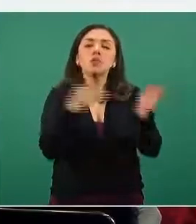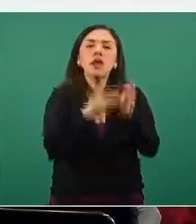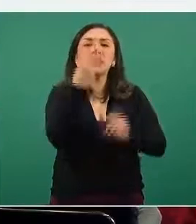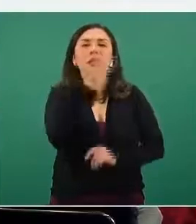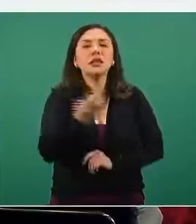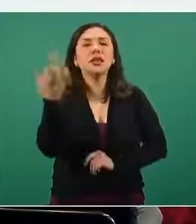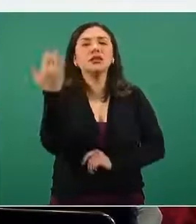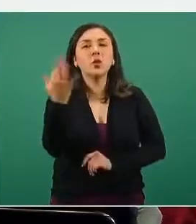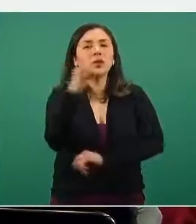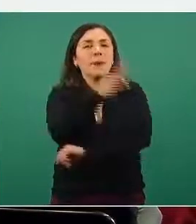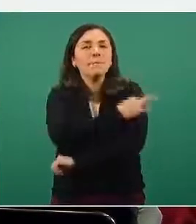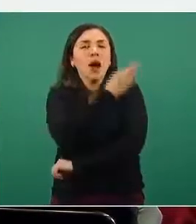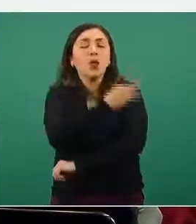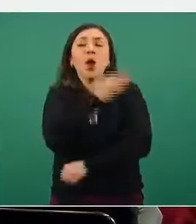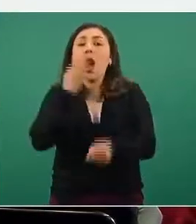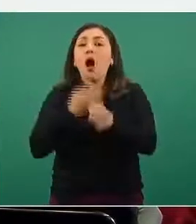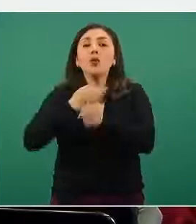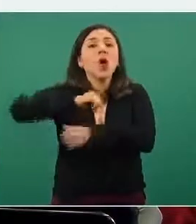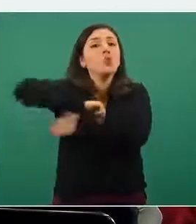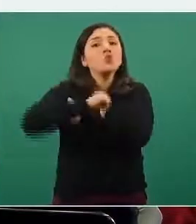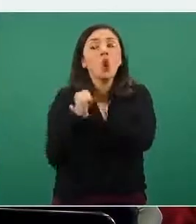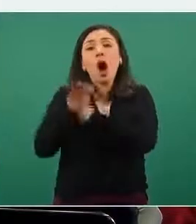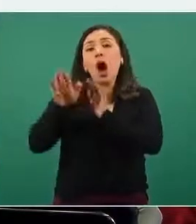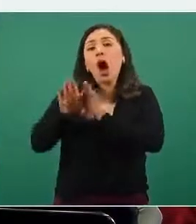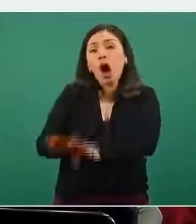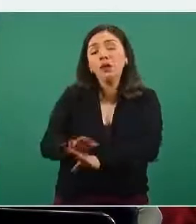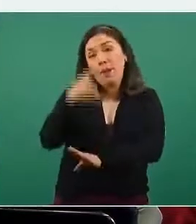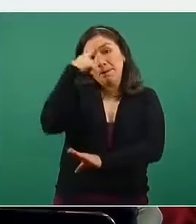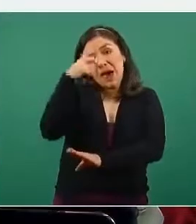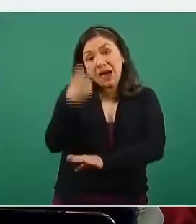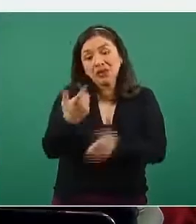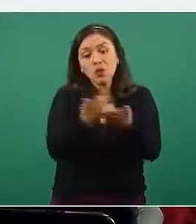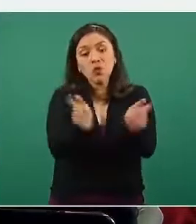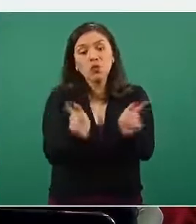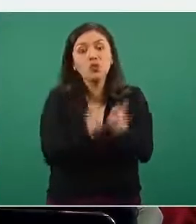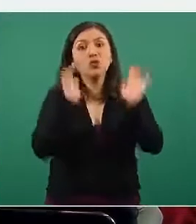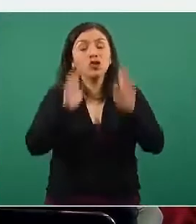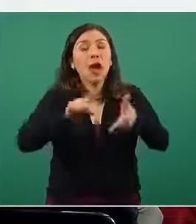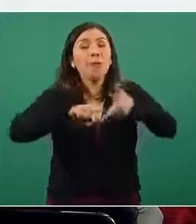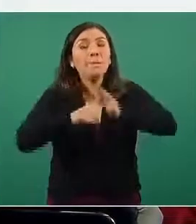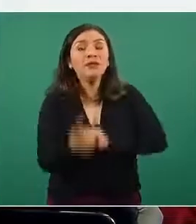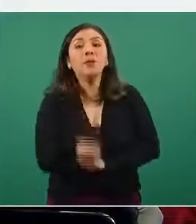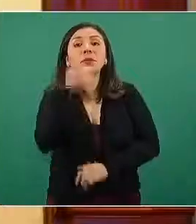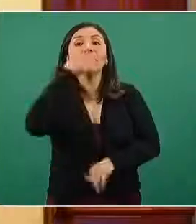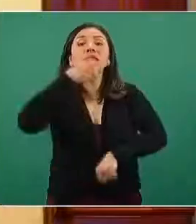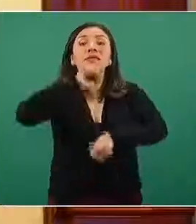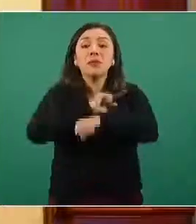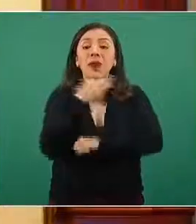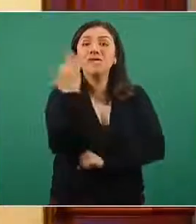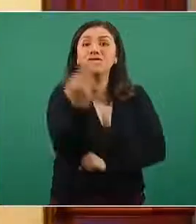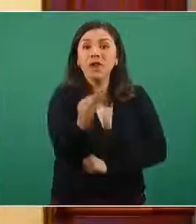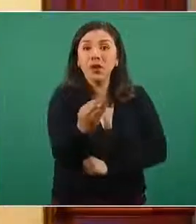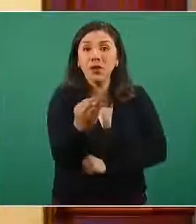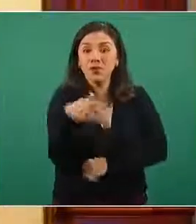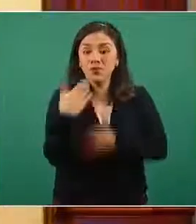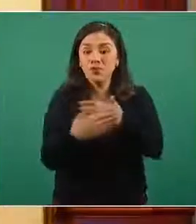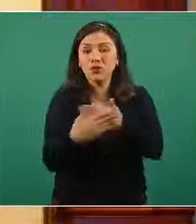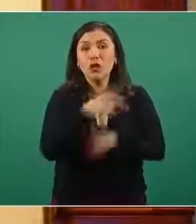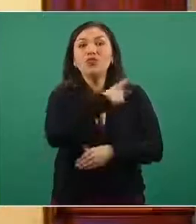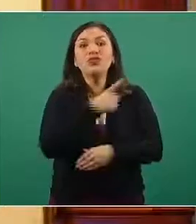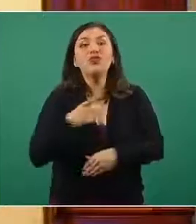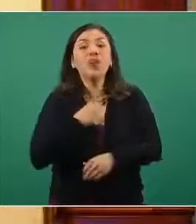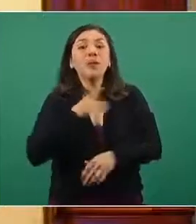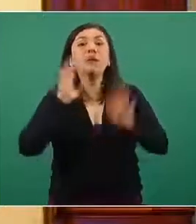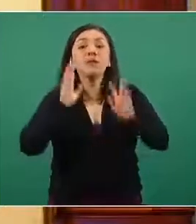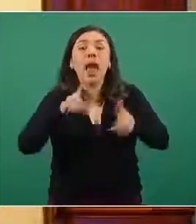91.350 dosis que están reservadas para este grupo que empieza, decíamos, la primera semana de febrero, que debe de empezar a